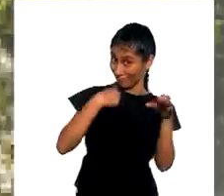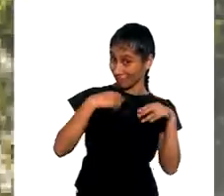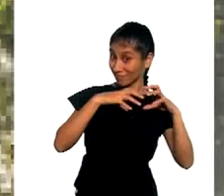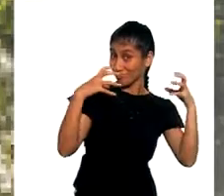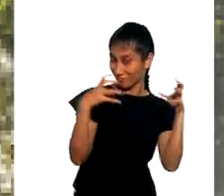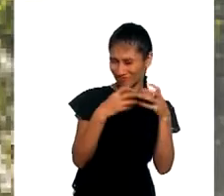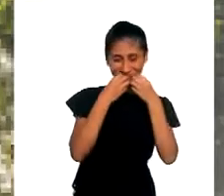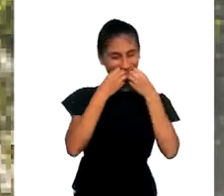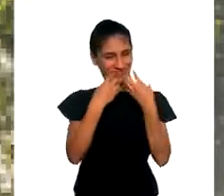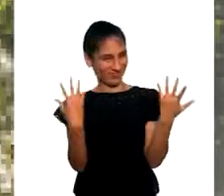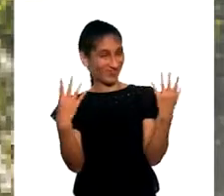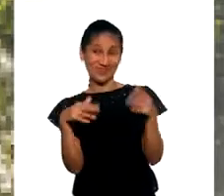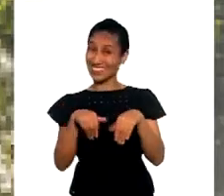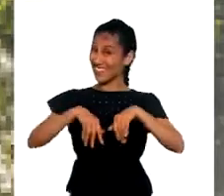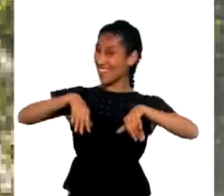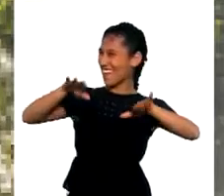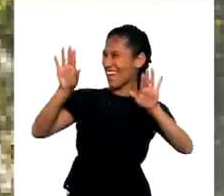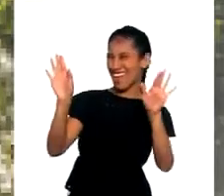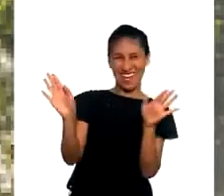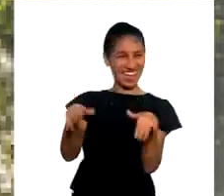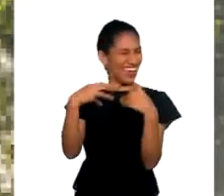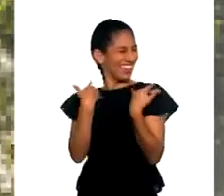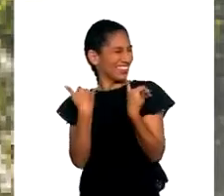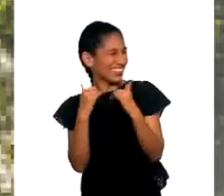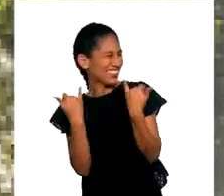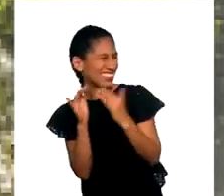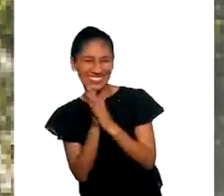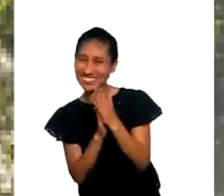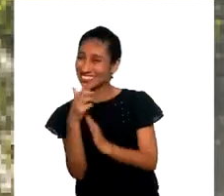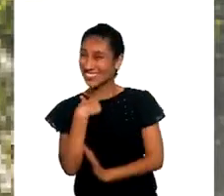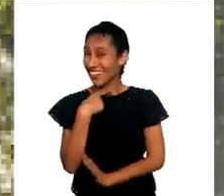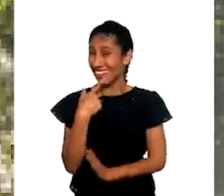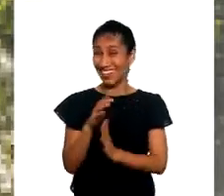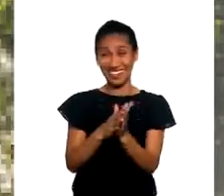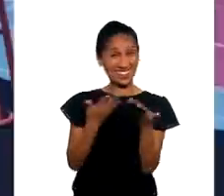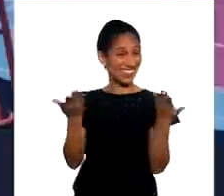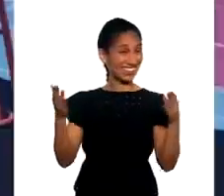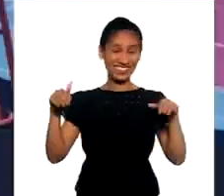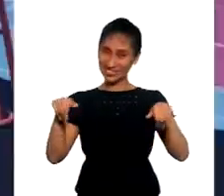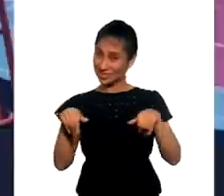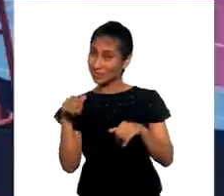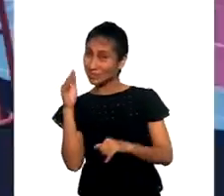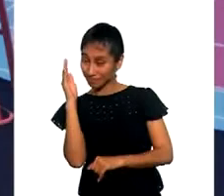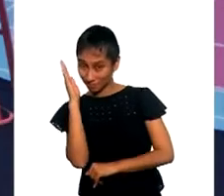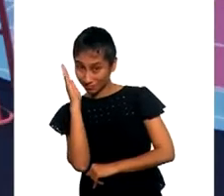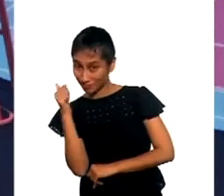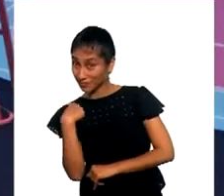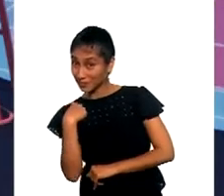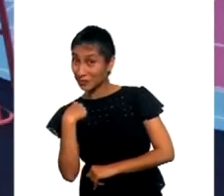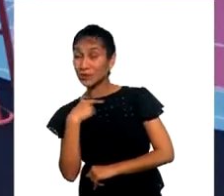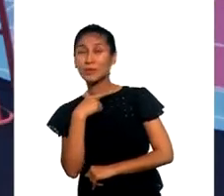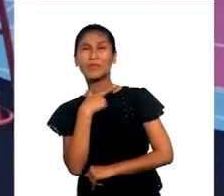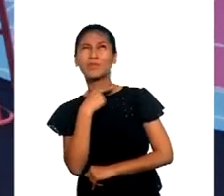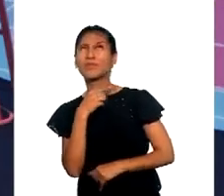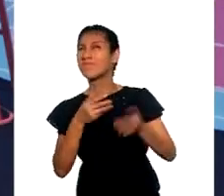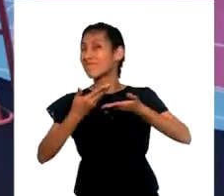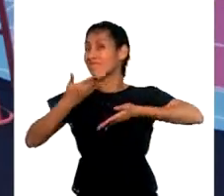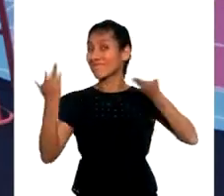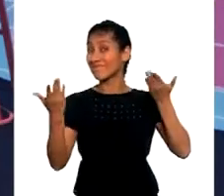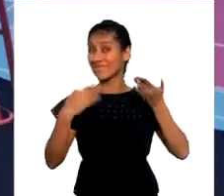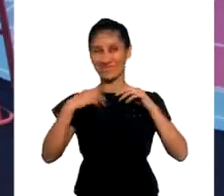con algo no jugar sabes que adoro yo